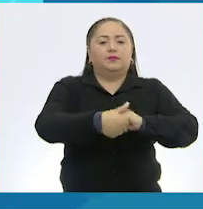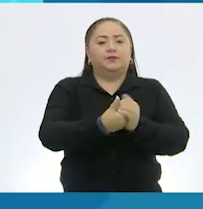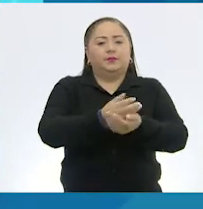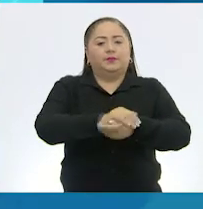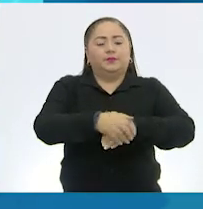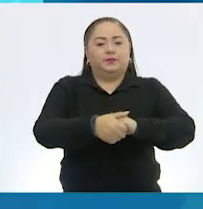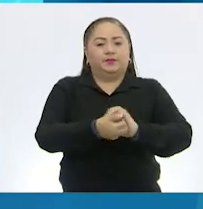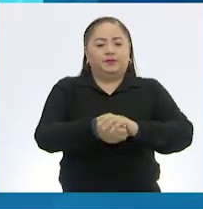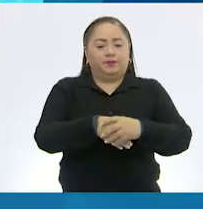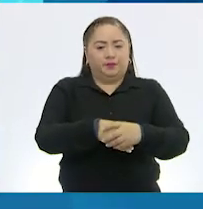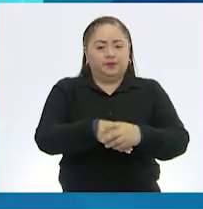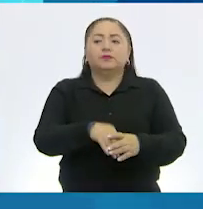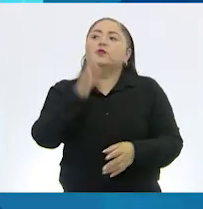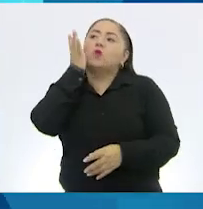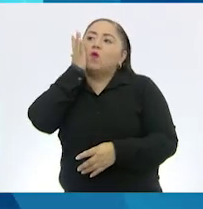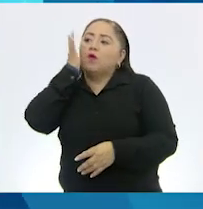agua.